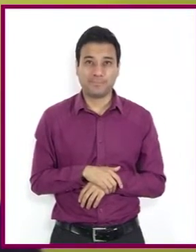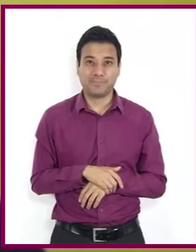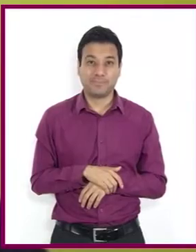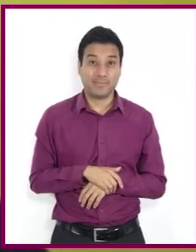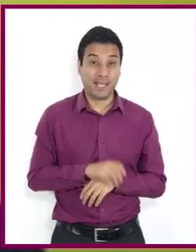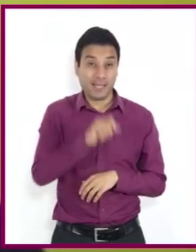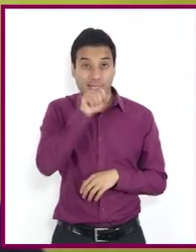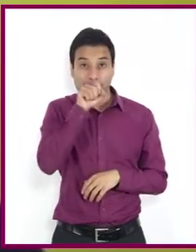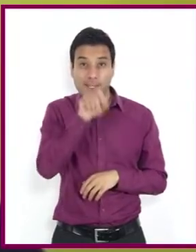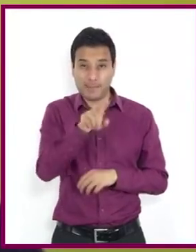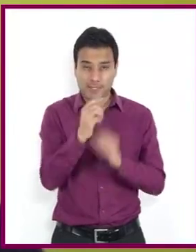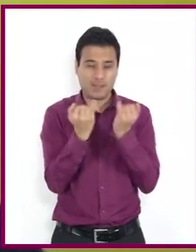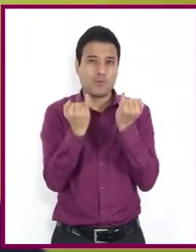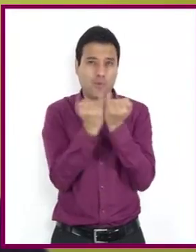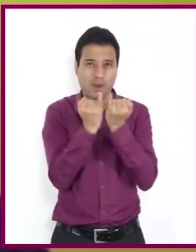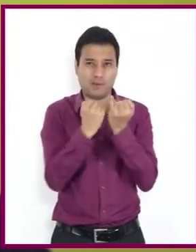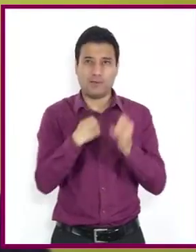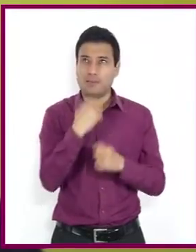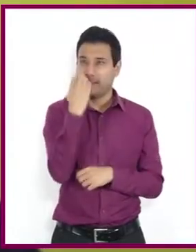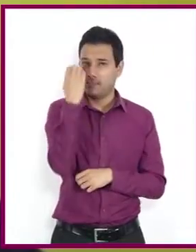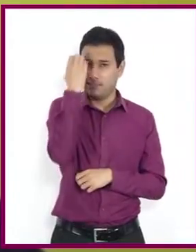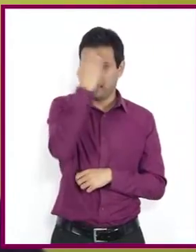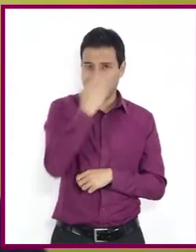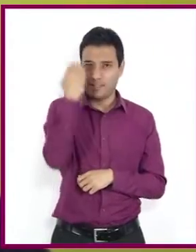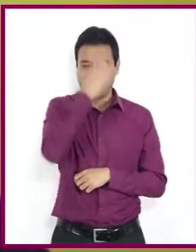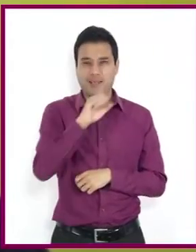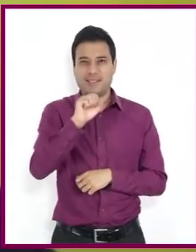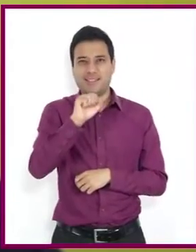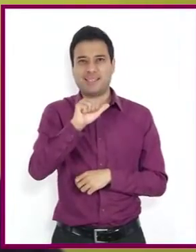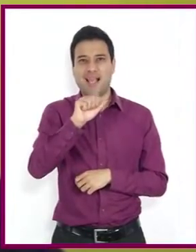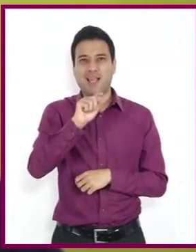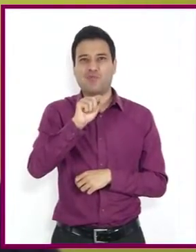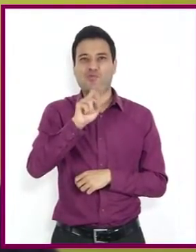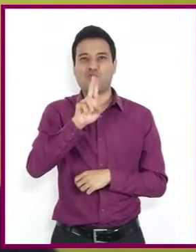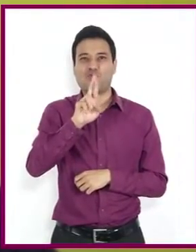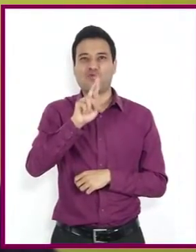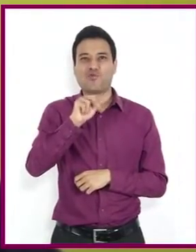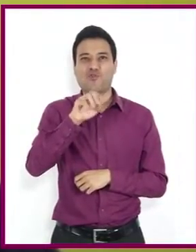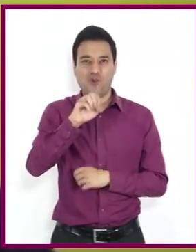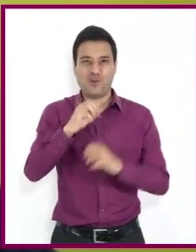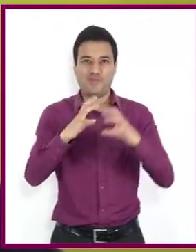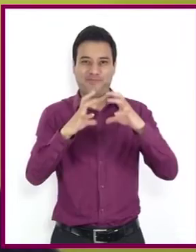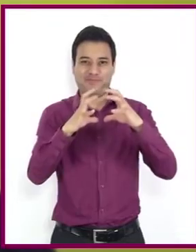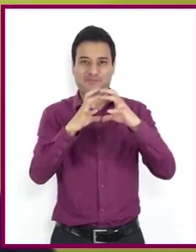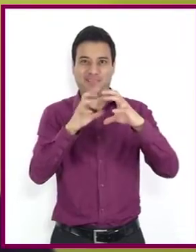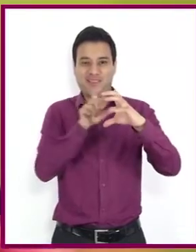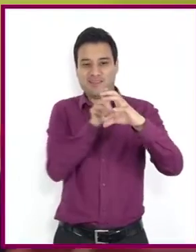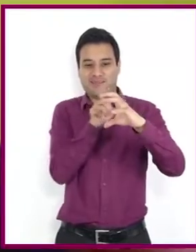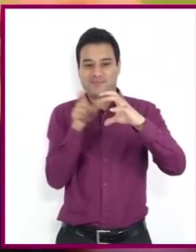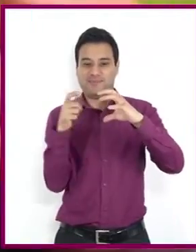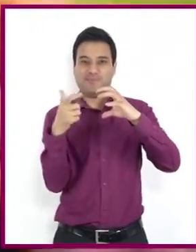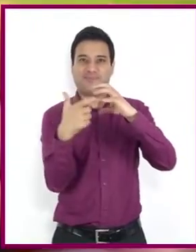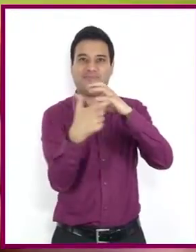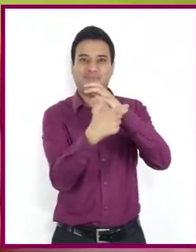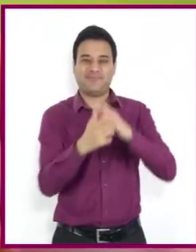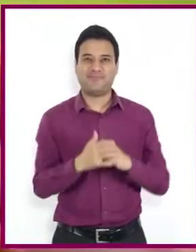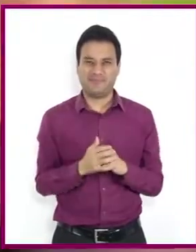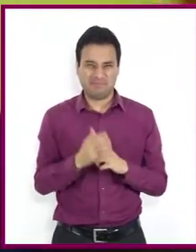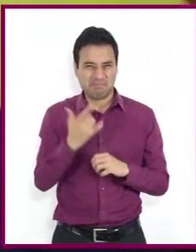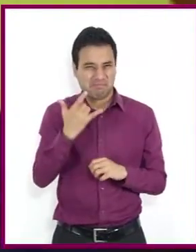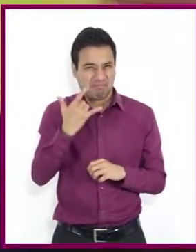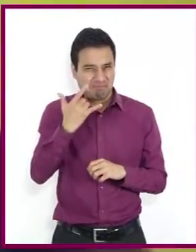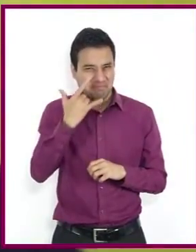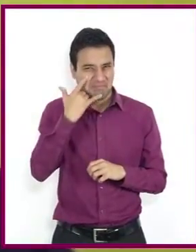También pude observar Saturno. Noté que tenía una especie de apéndices extraños, parecidos a 2